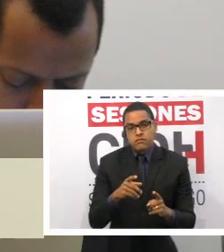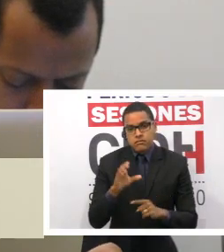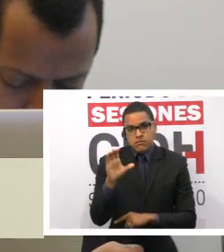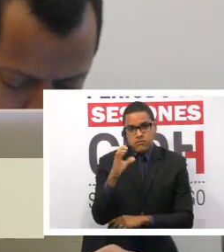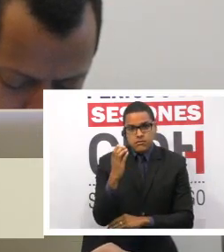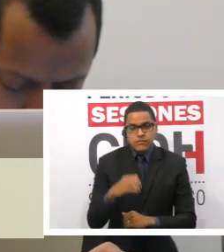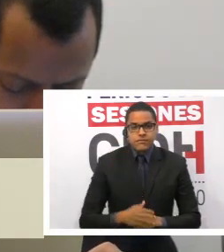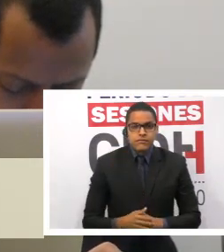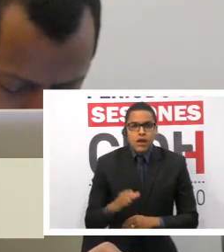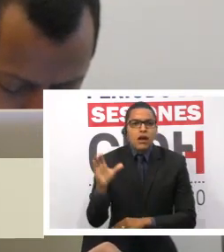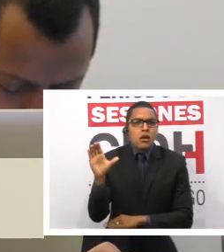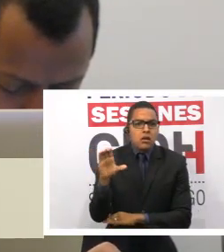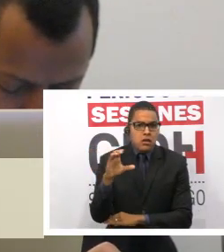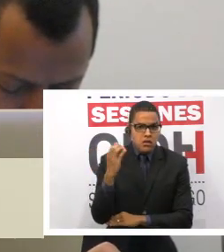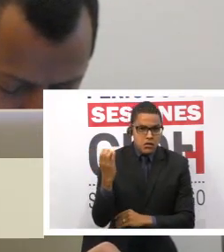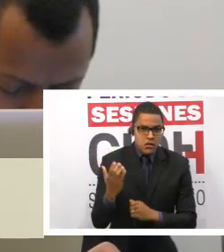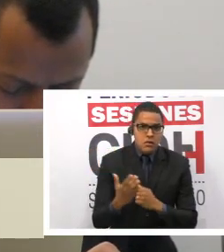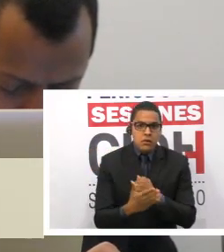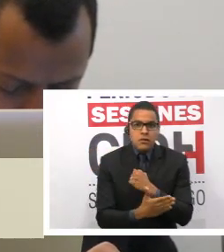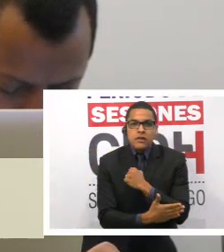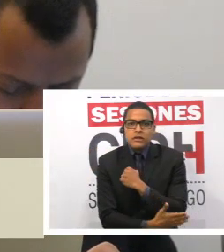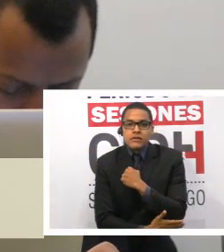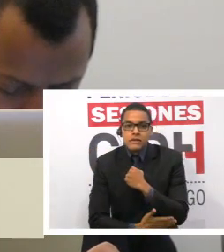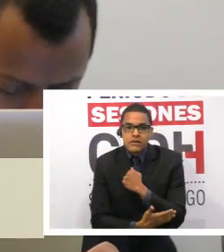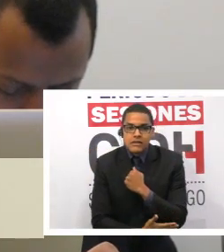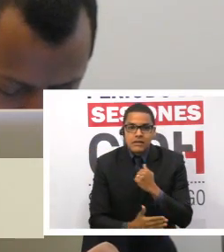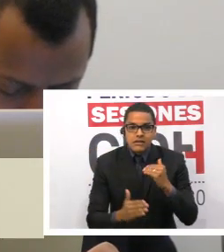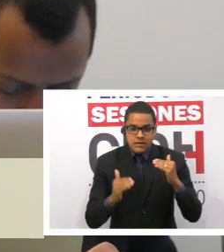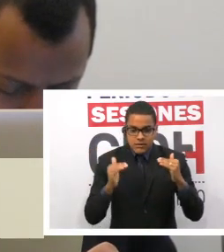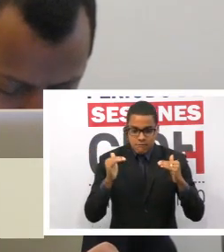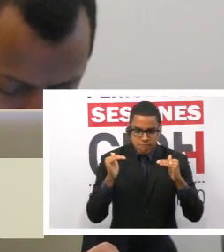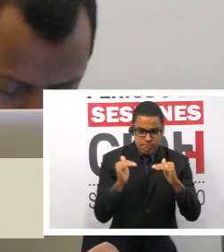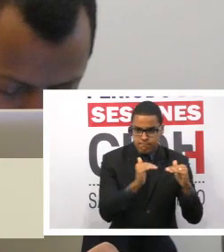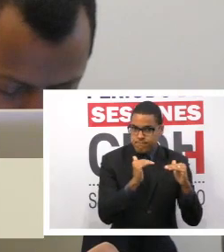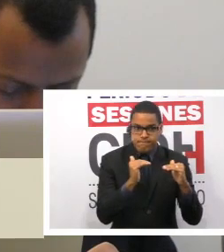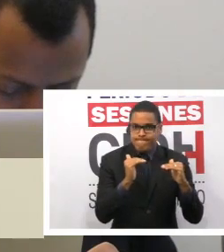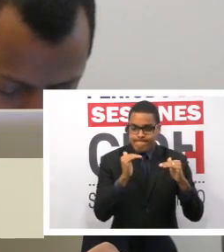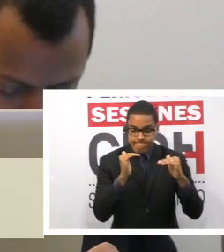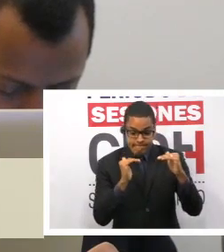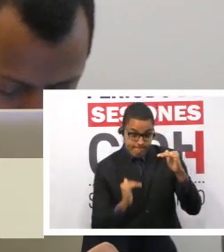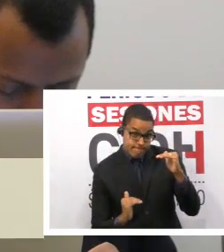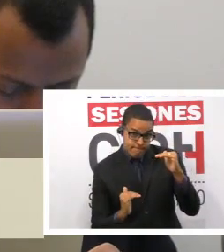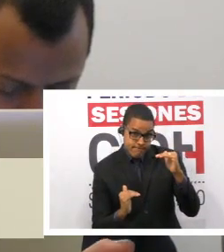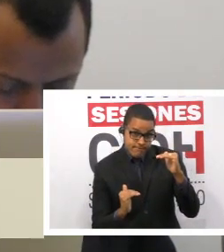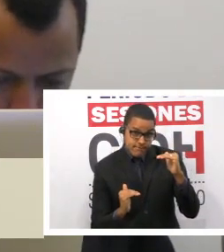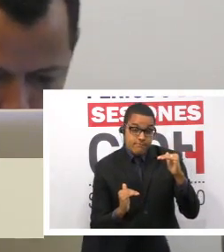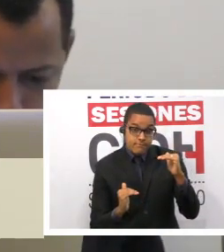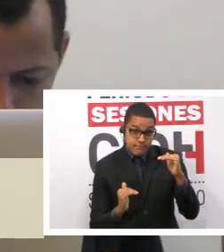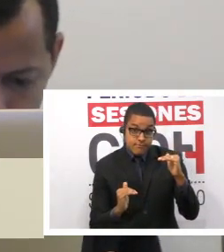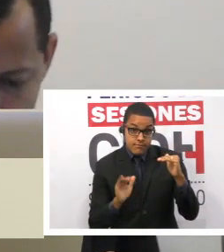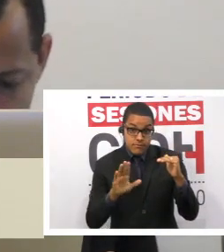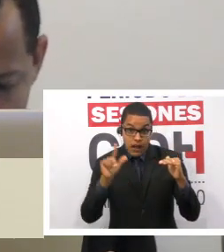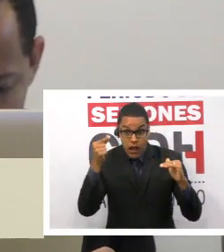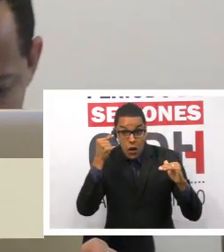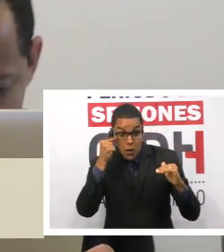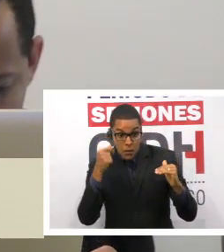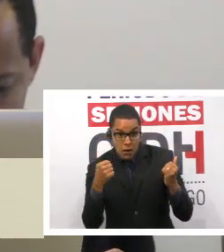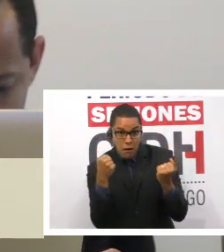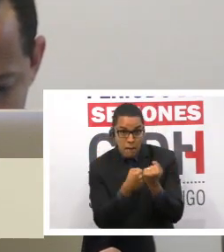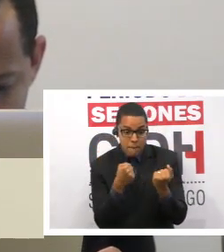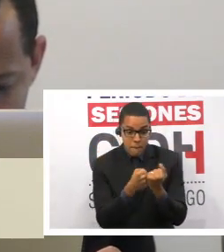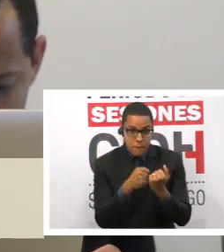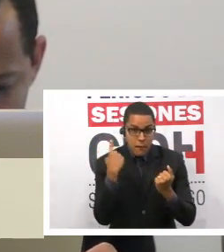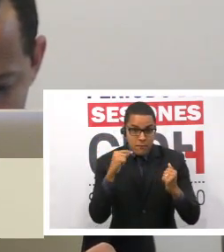colombia es uno de los países más desiguales de la región y la política fiscal existente no contribuye ni a disminuir la desigualdad ni a